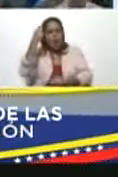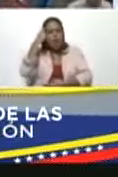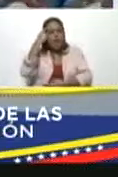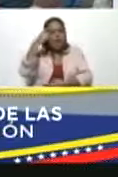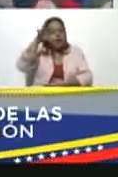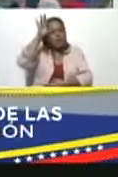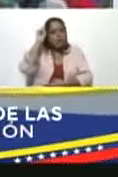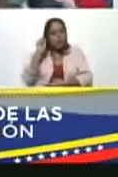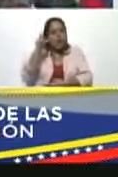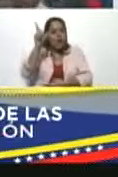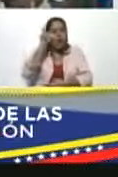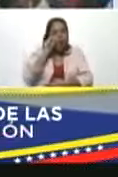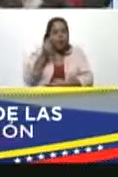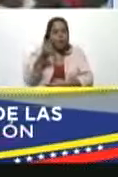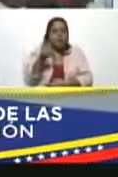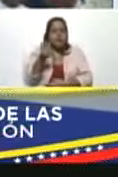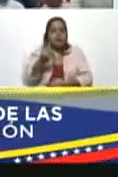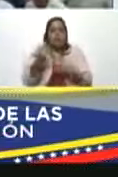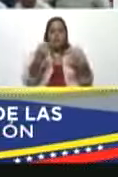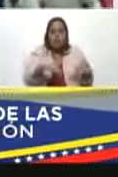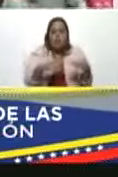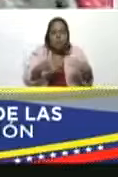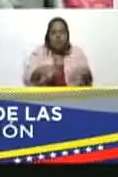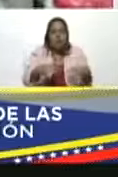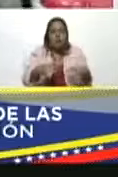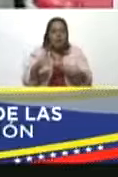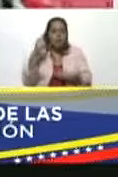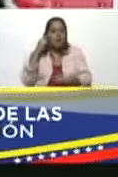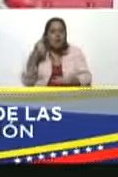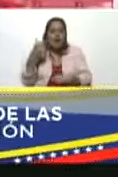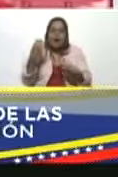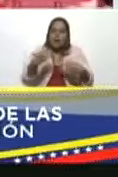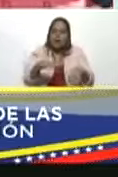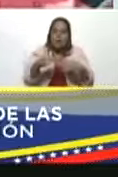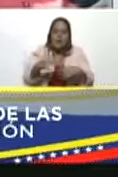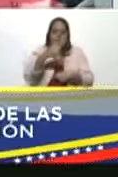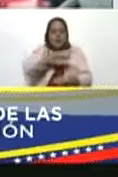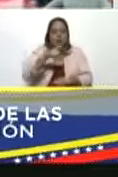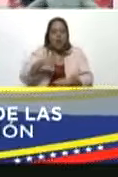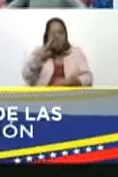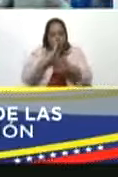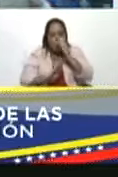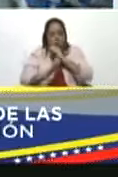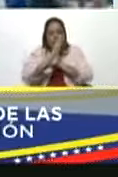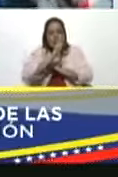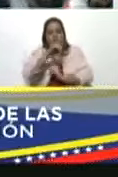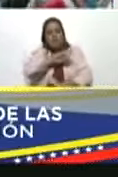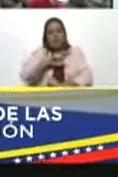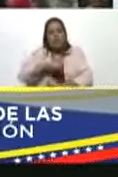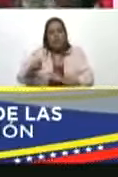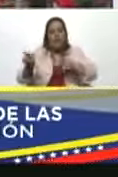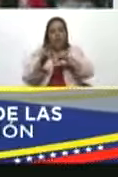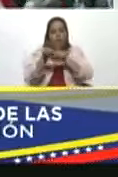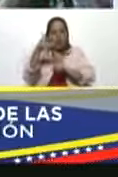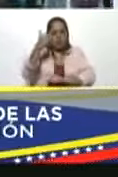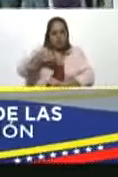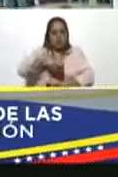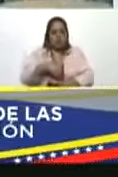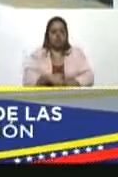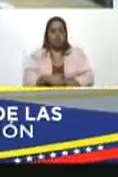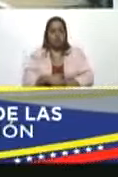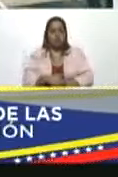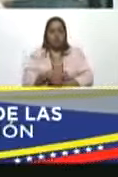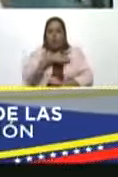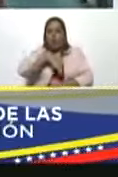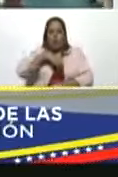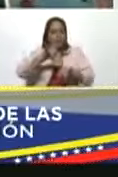sabiduría del hombre de a pie, de la mujer de a pie, de la gente sencilla, de la gente como uno. Somos